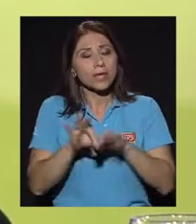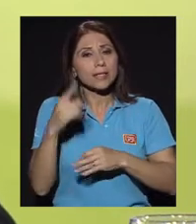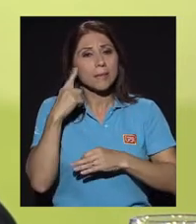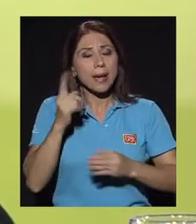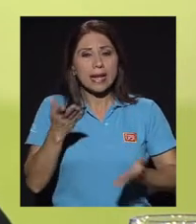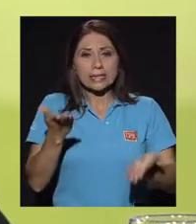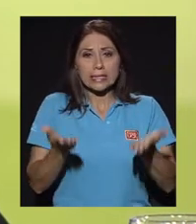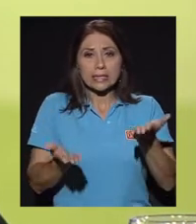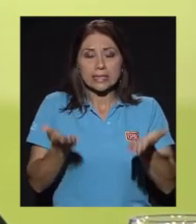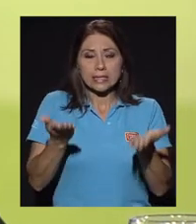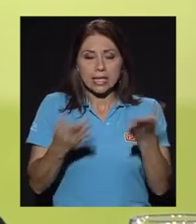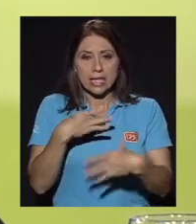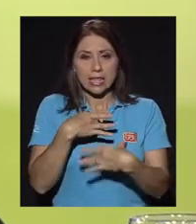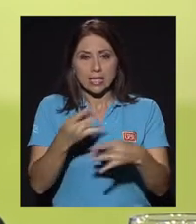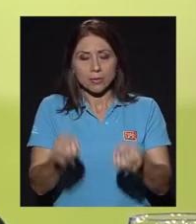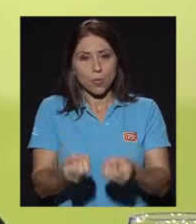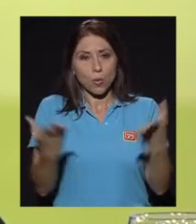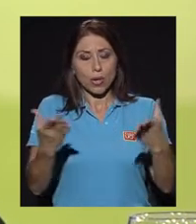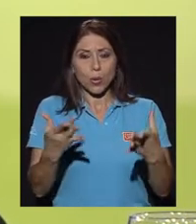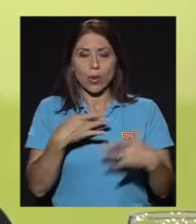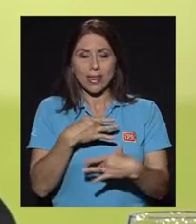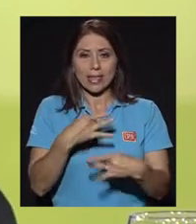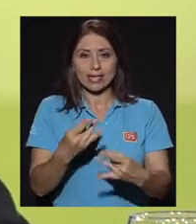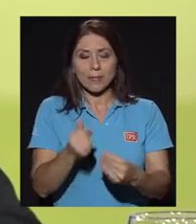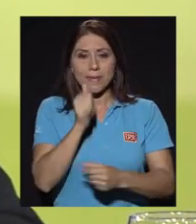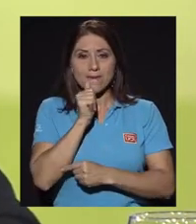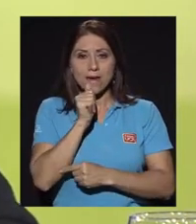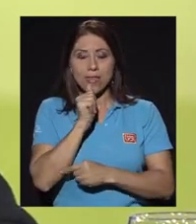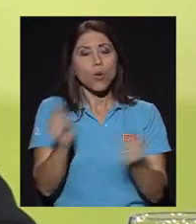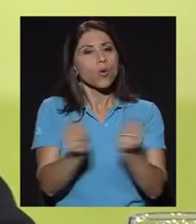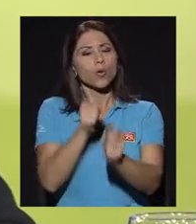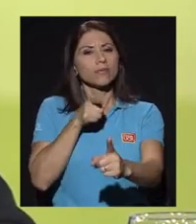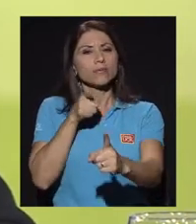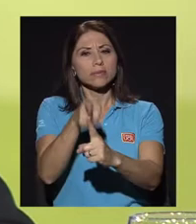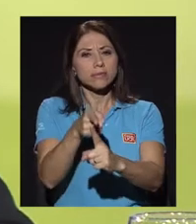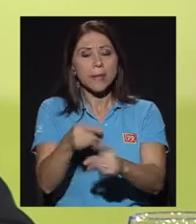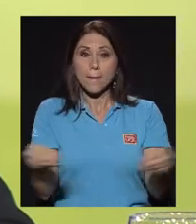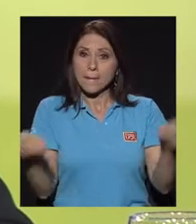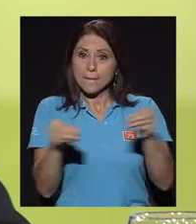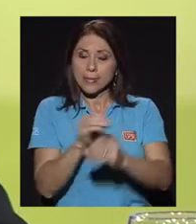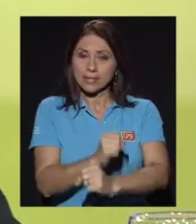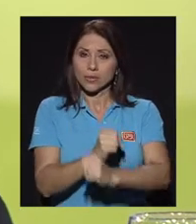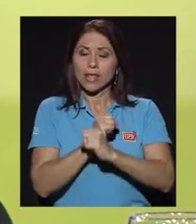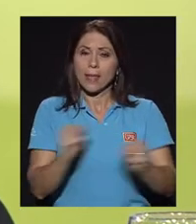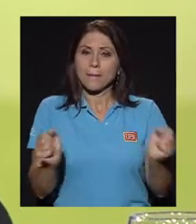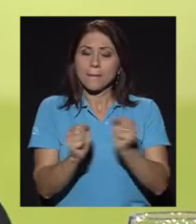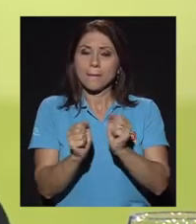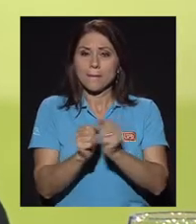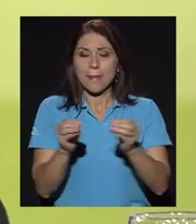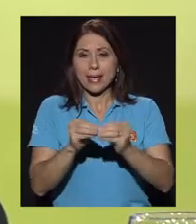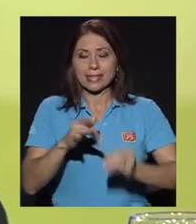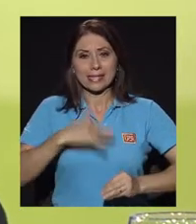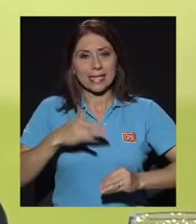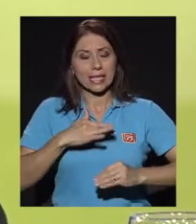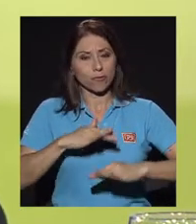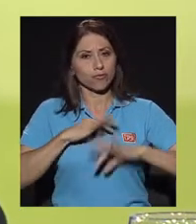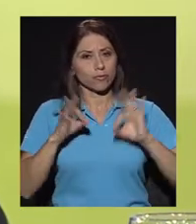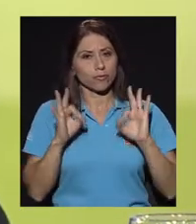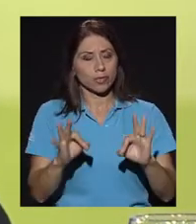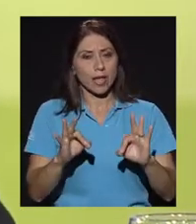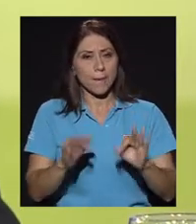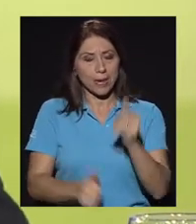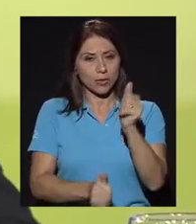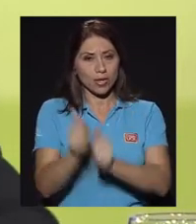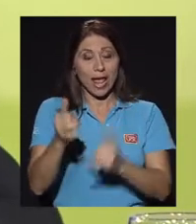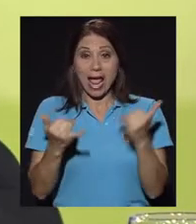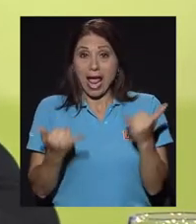para equilibrar el interés público y el privado, con el fin de aumentar la seguridad y el bienestar de la mayoría en el contexto de